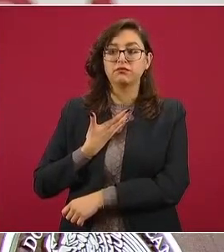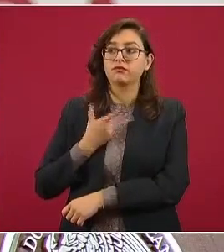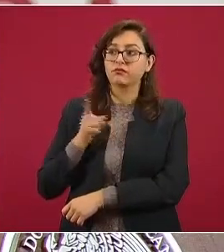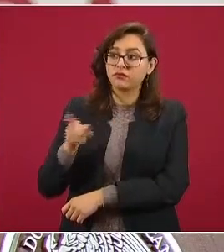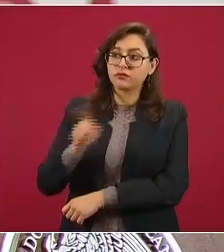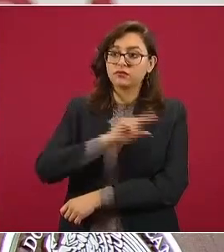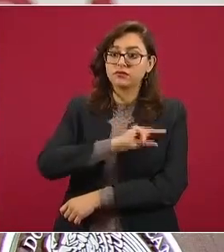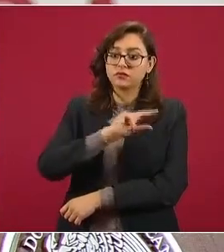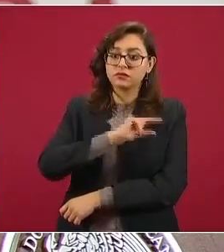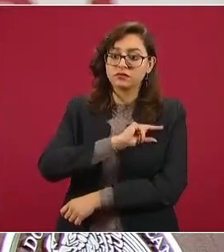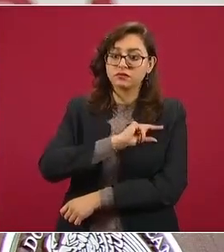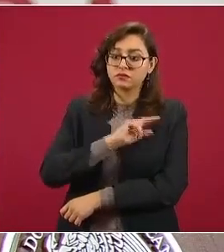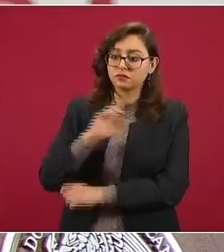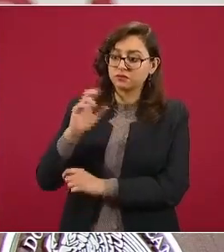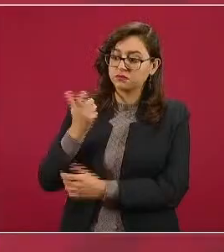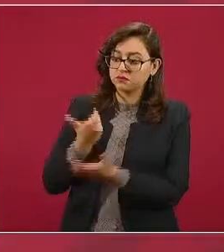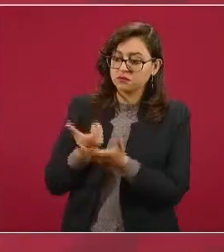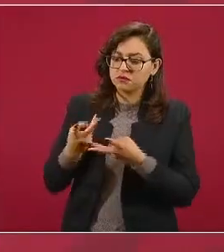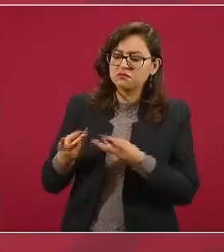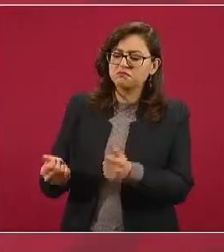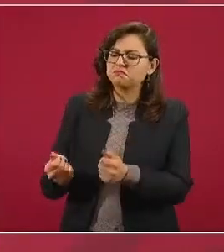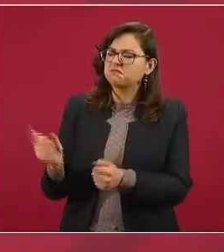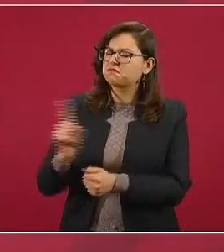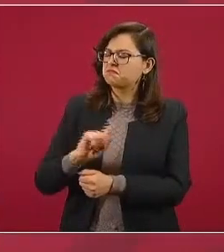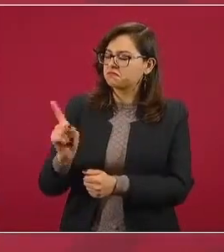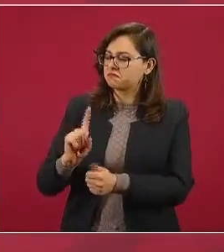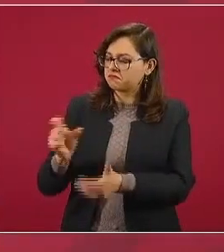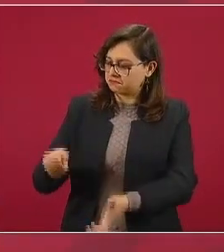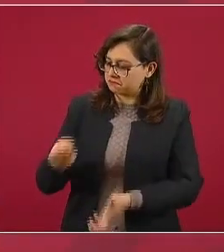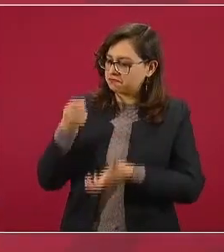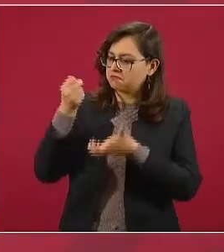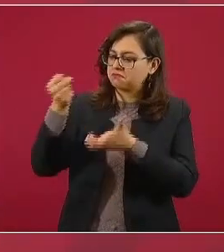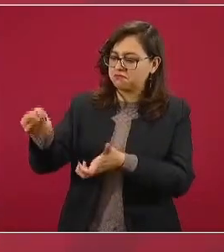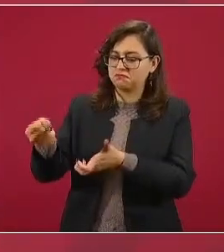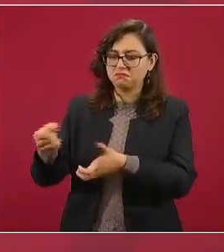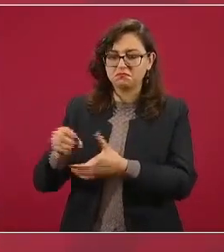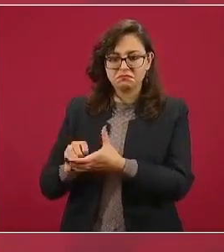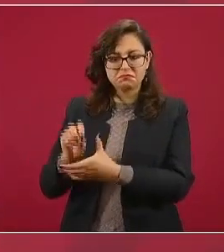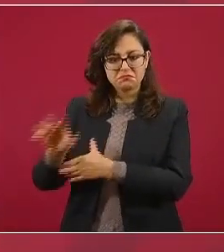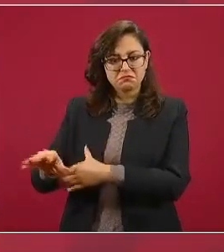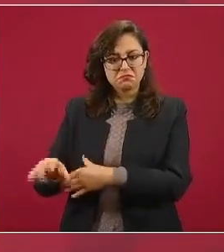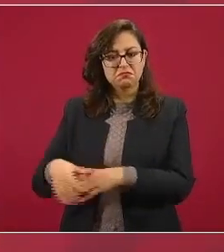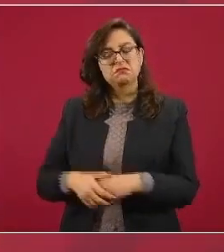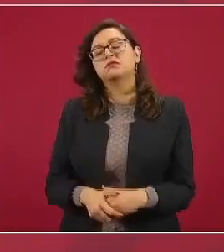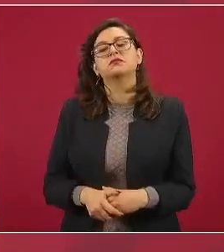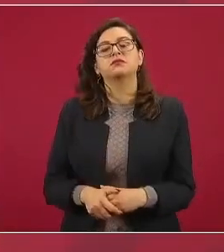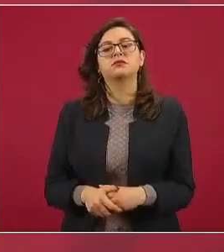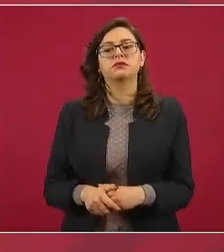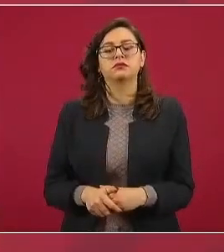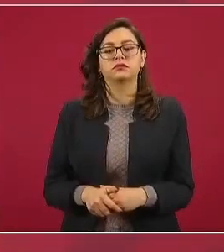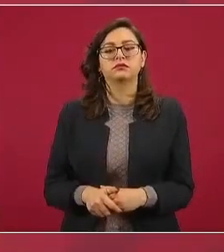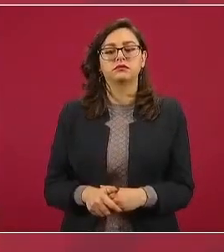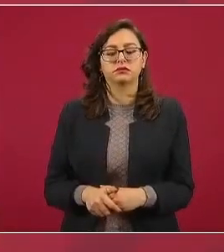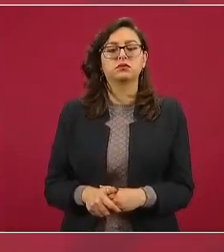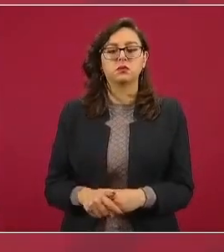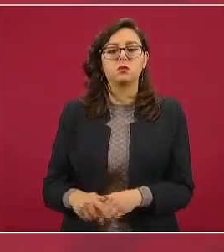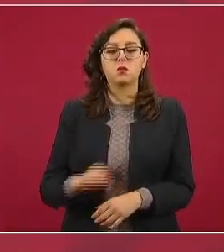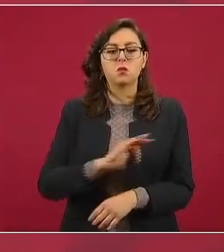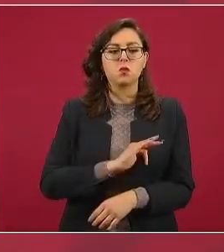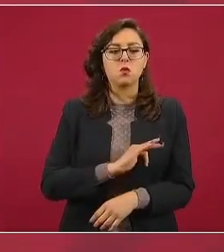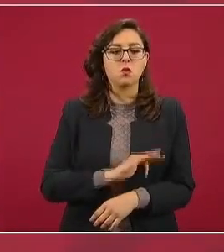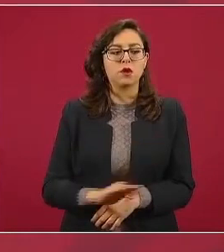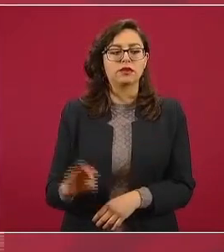gastos, o mejor dicho, para esta inversión, que no es un gasto, tenemos posibilidad de hacerlo.